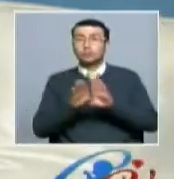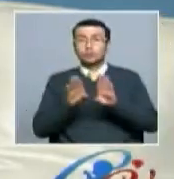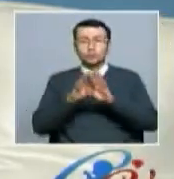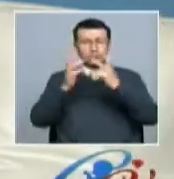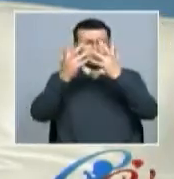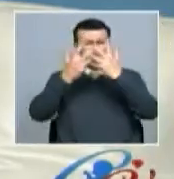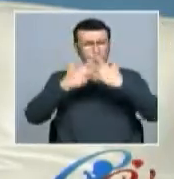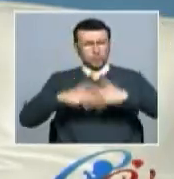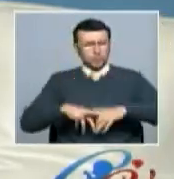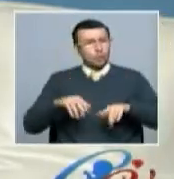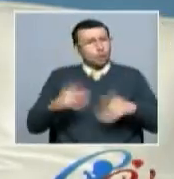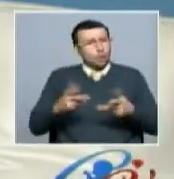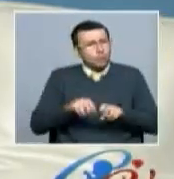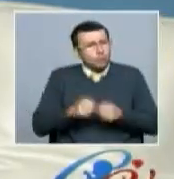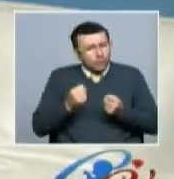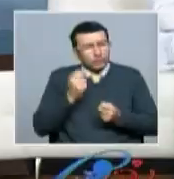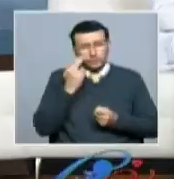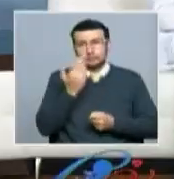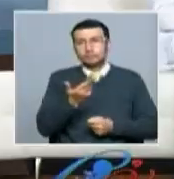ciertas lesiones.